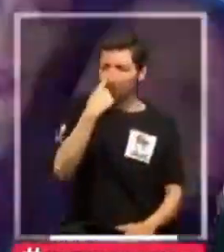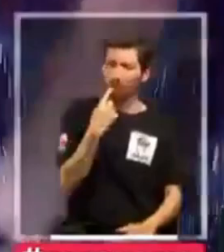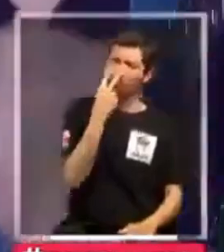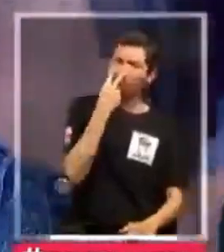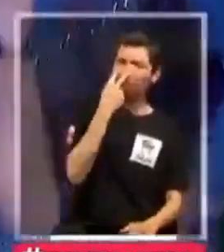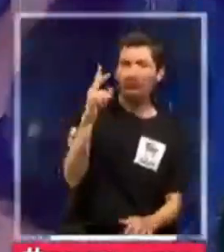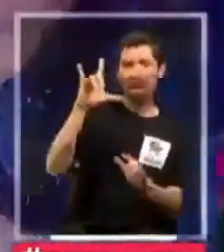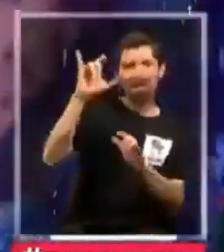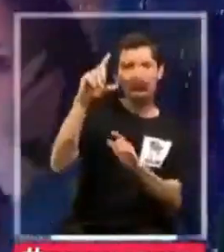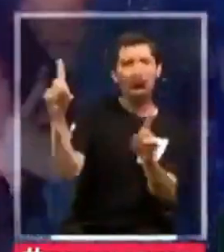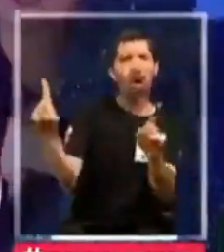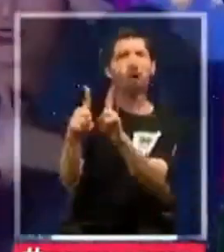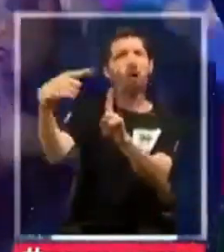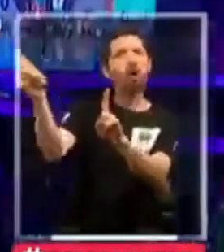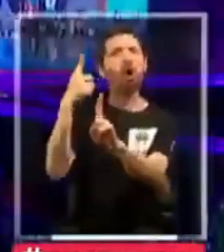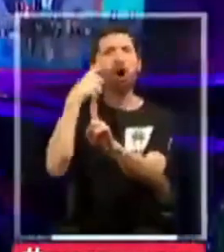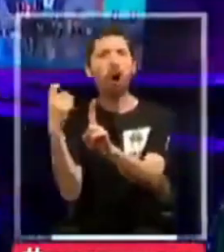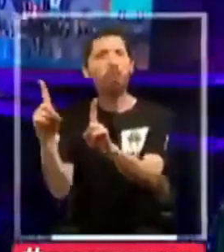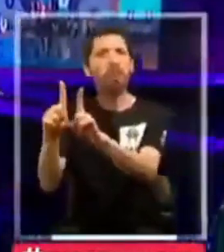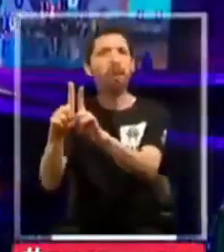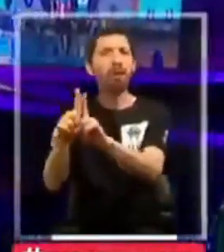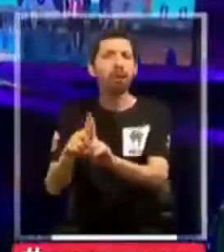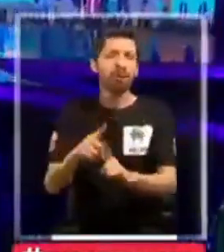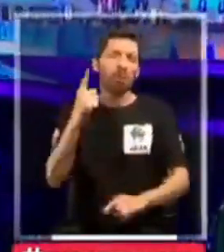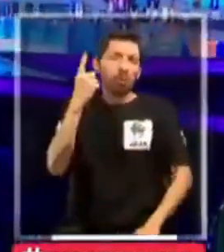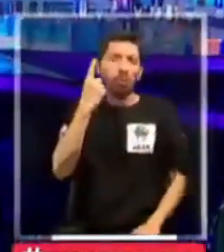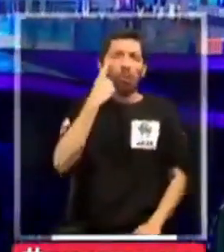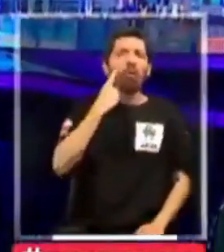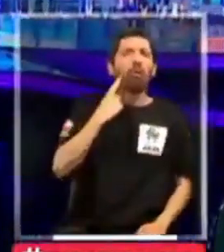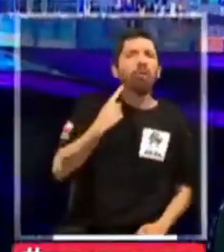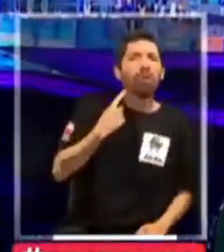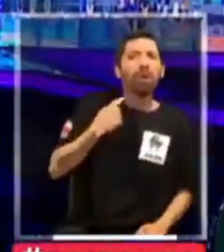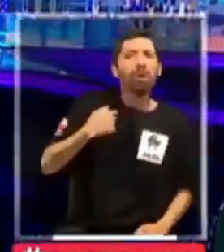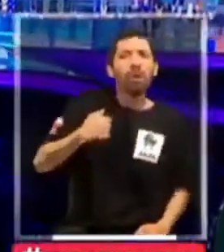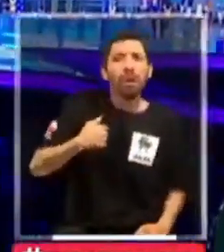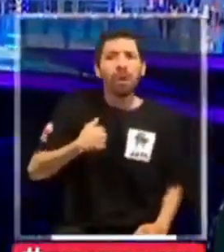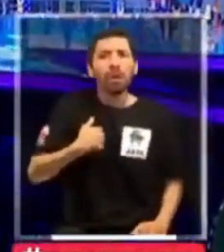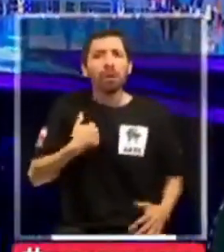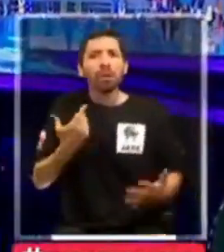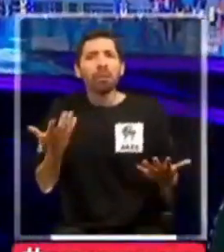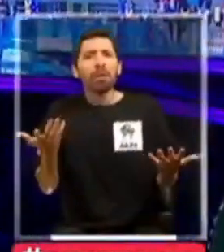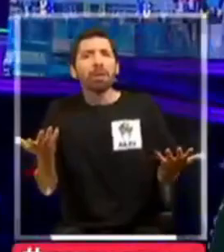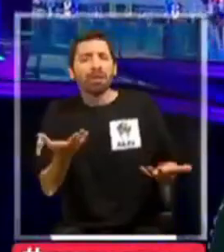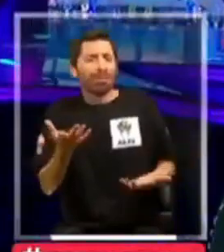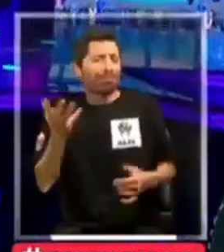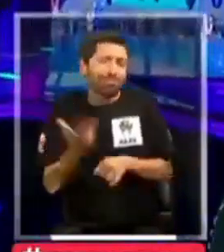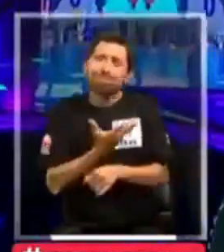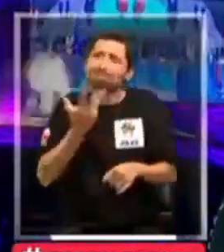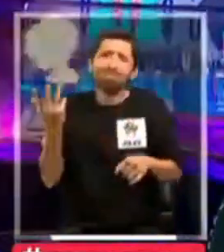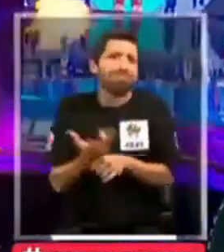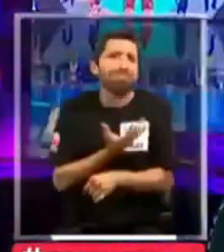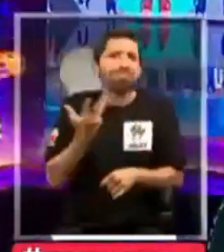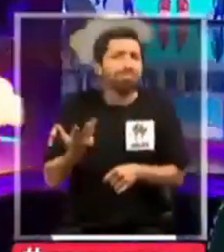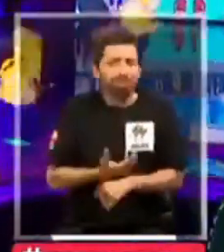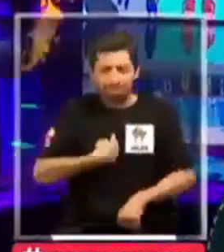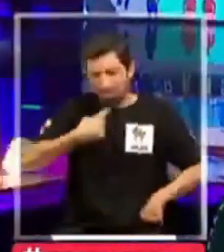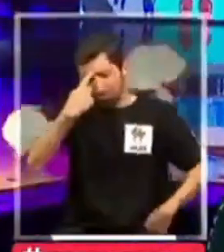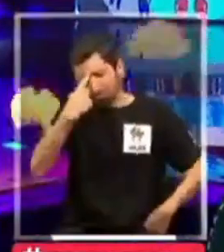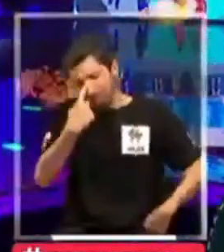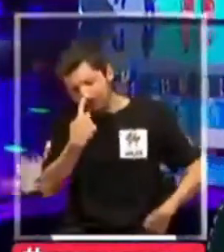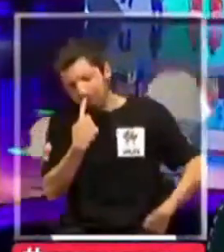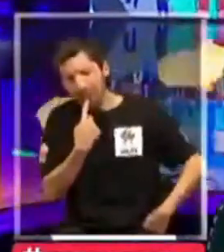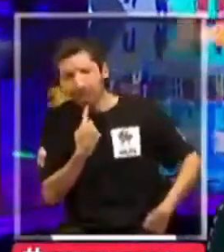en Instagram. Esto es uno de esos días que no te veo. Yo aquí triste y